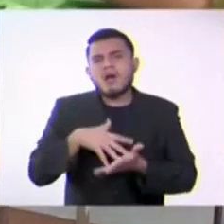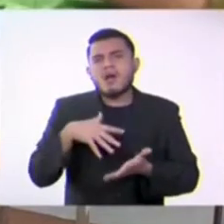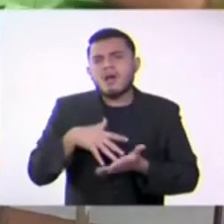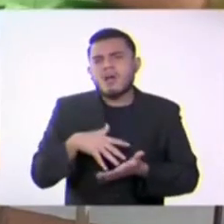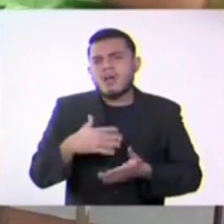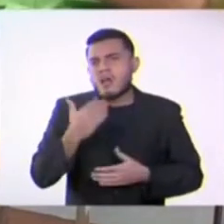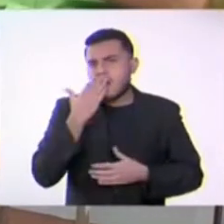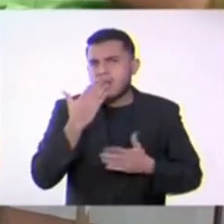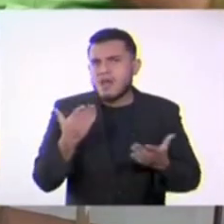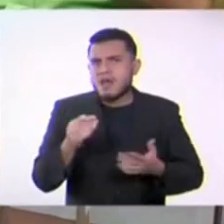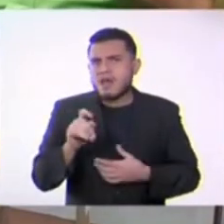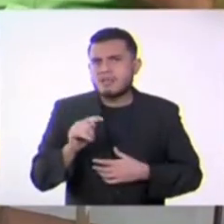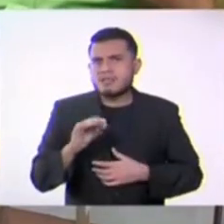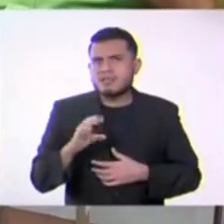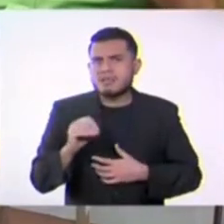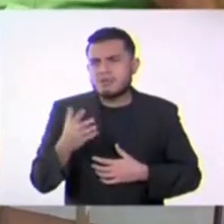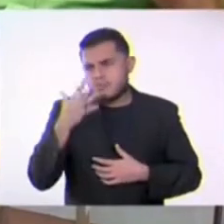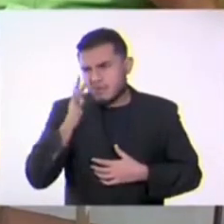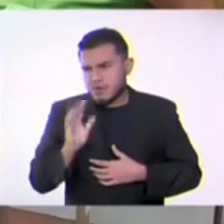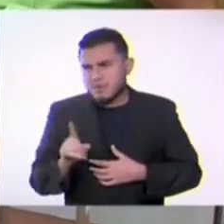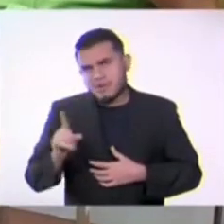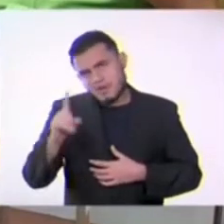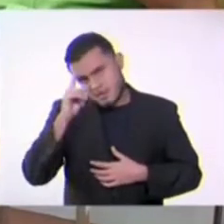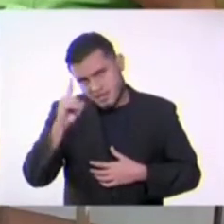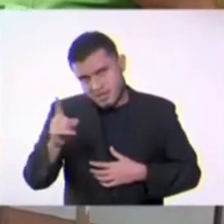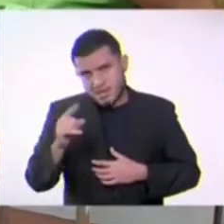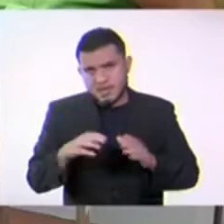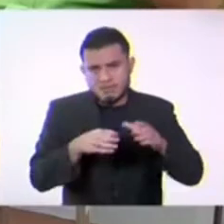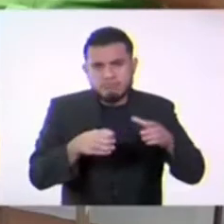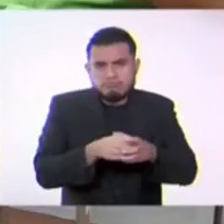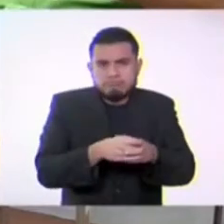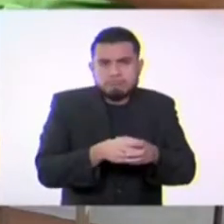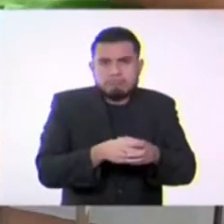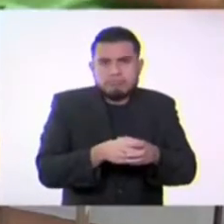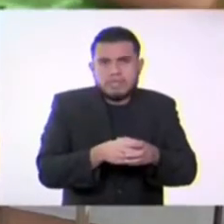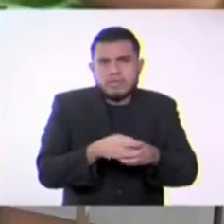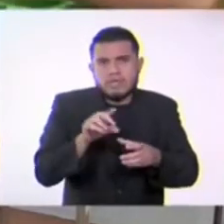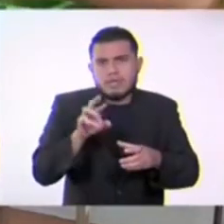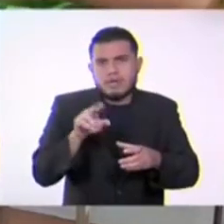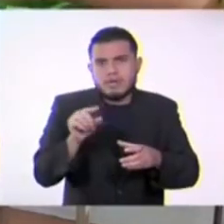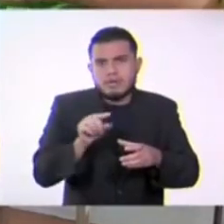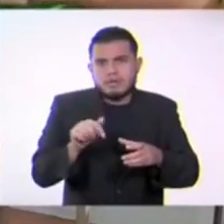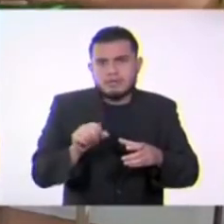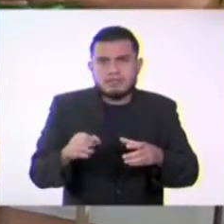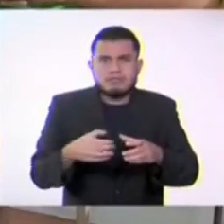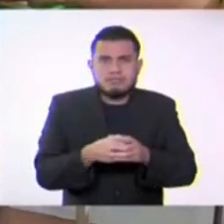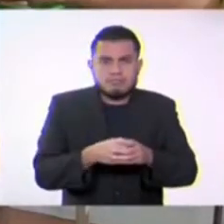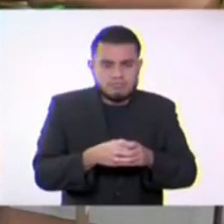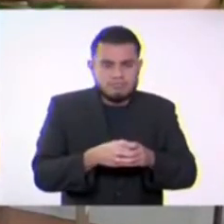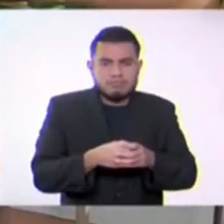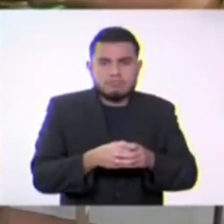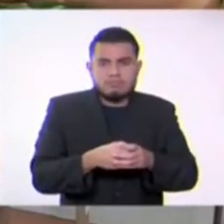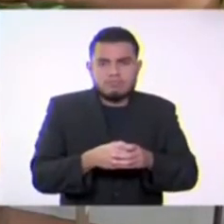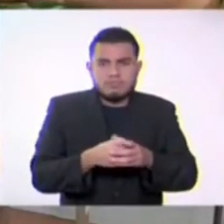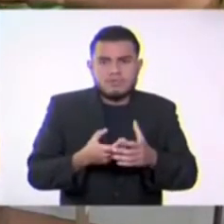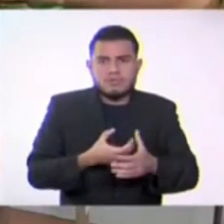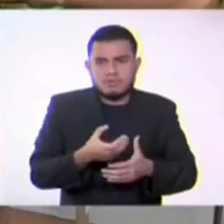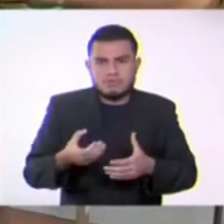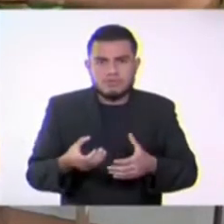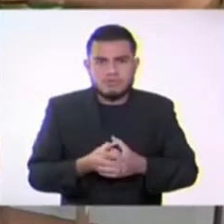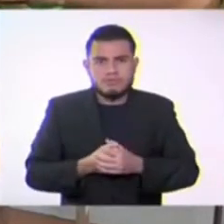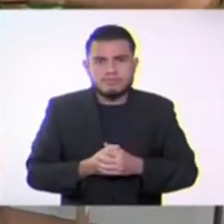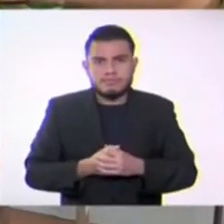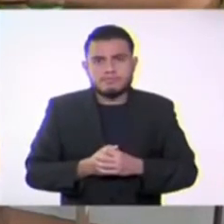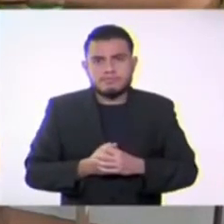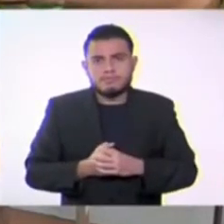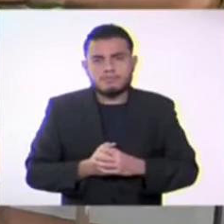se distingue la idea de etnia y de raza? Sí. Eso le iba a preguntar. Cuando hablamos de etnicidad, a mí se me